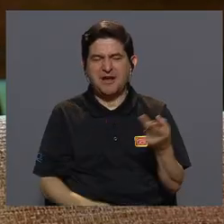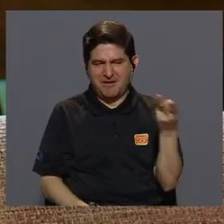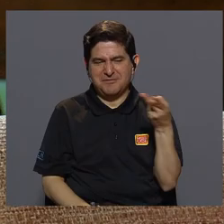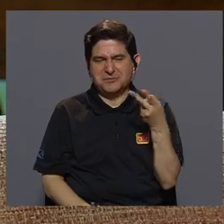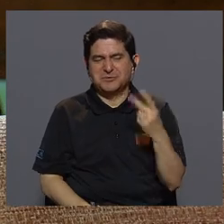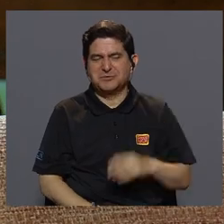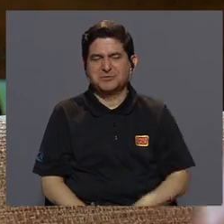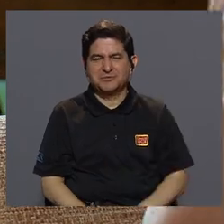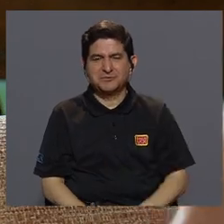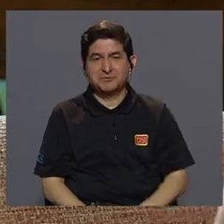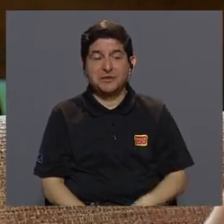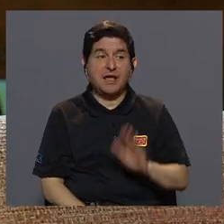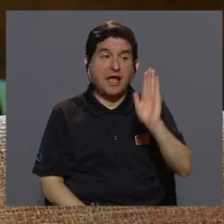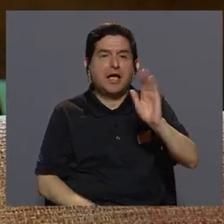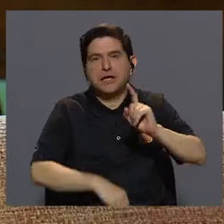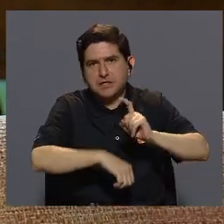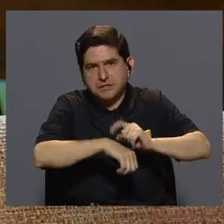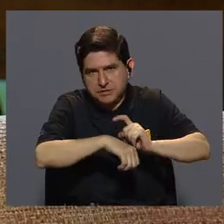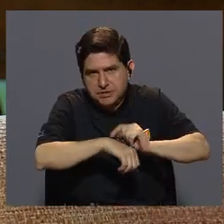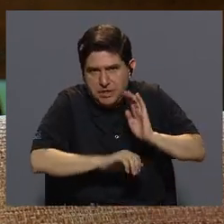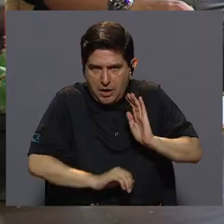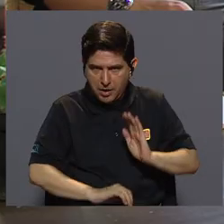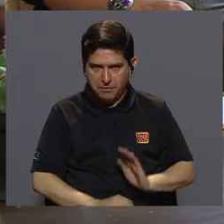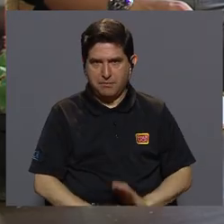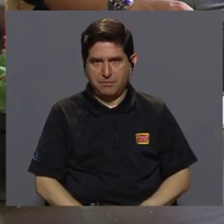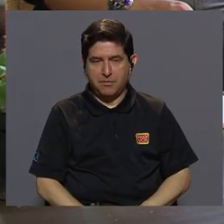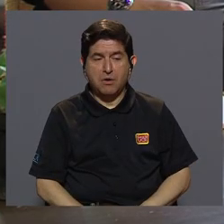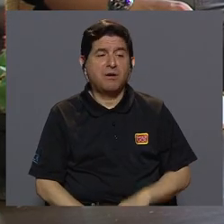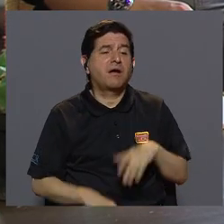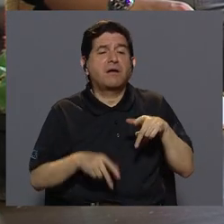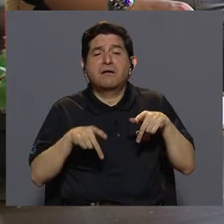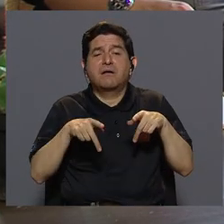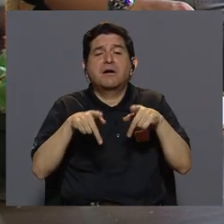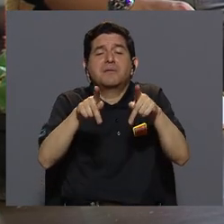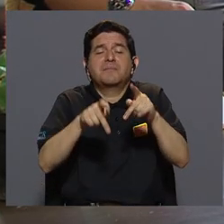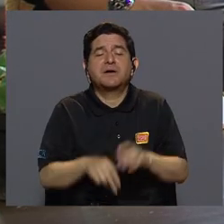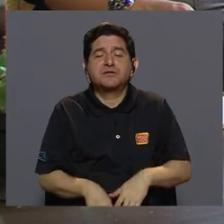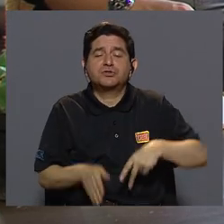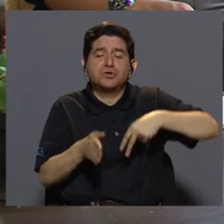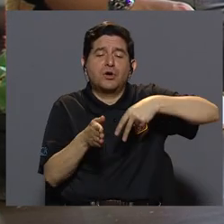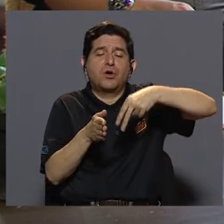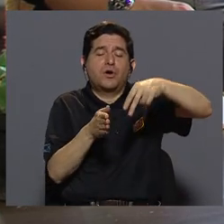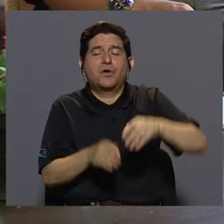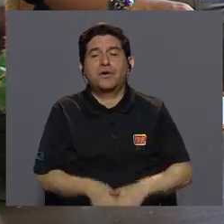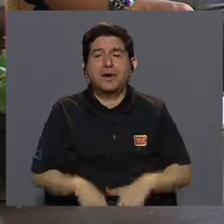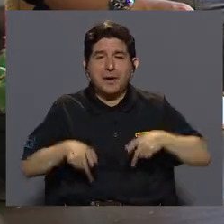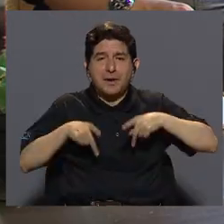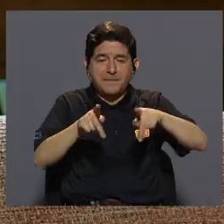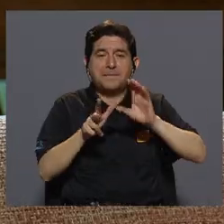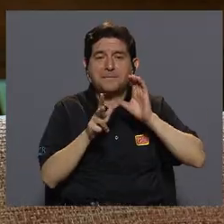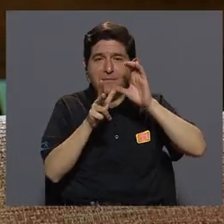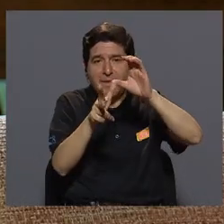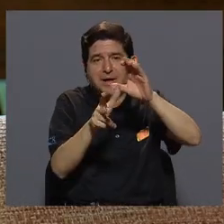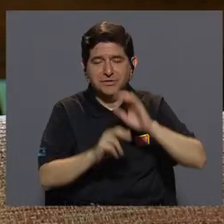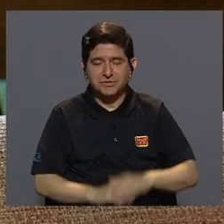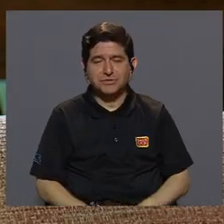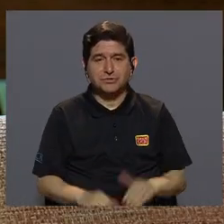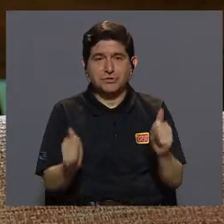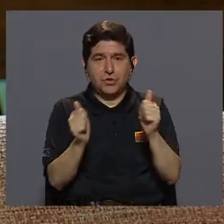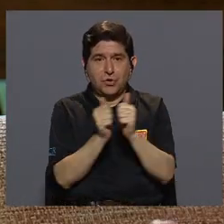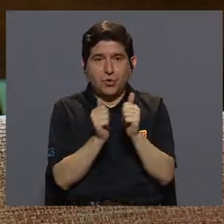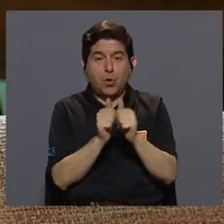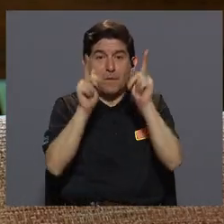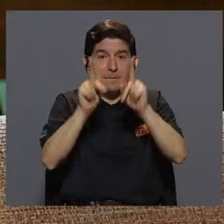noviecillos de aquel tiempo, ¿verdad? Que era pasear por las aceras del Paseo Colón